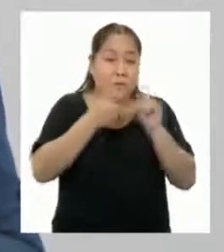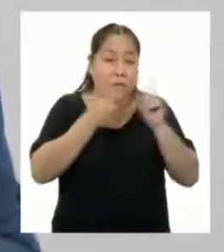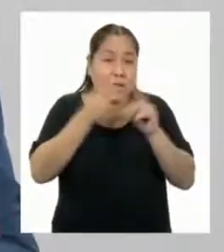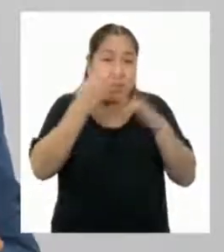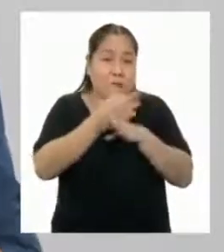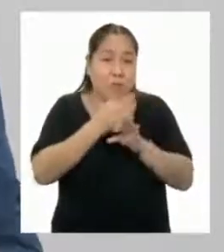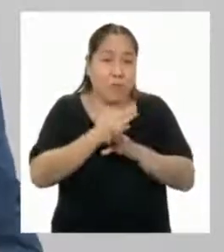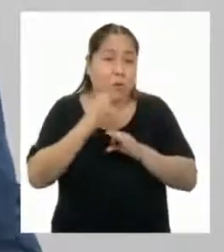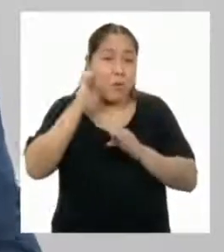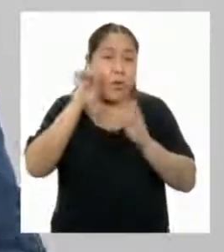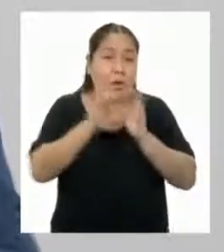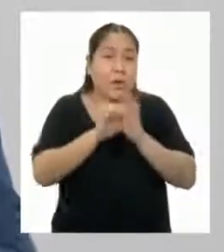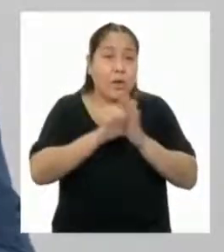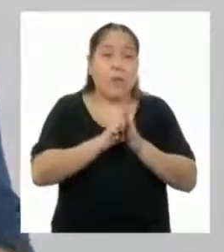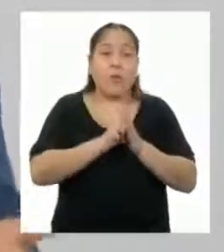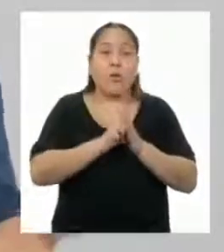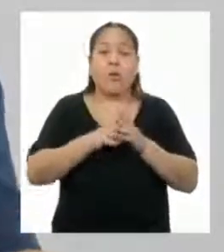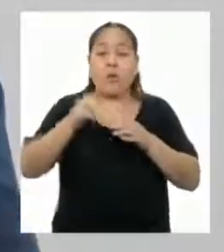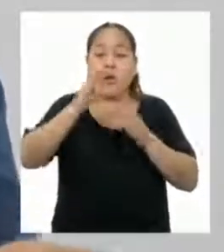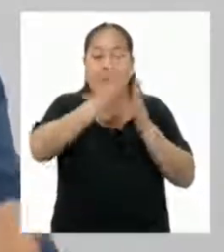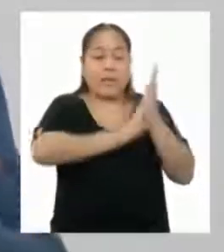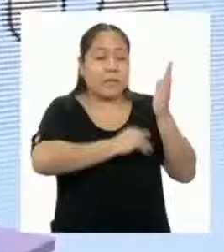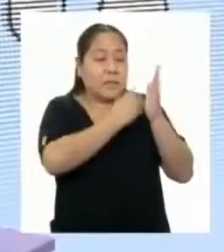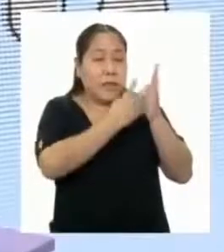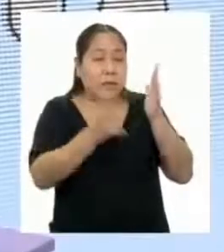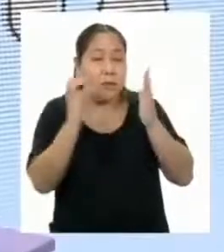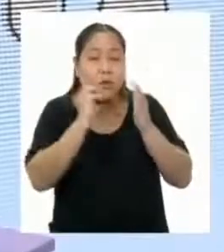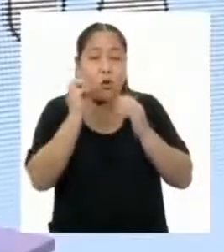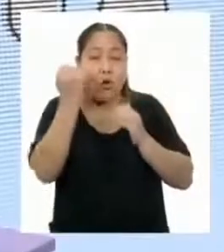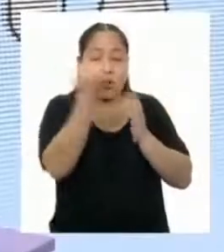estrategias como las tablas o dibujos que hiciste.